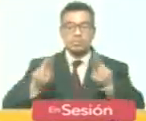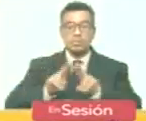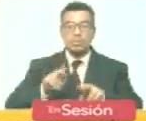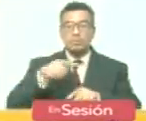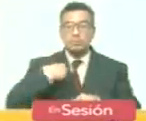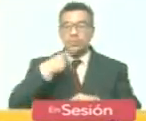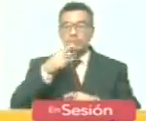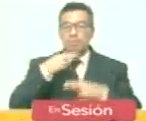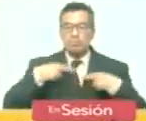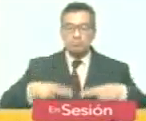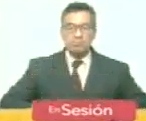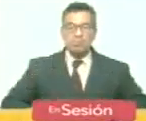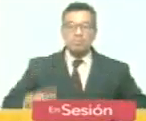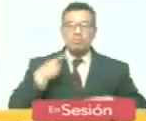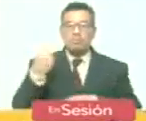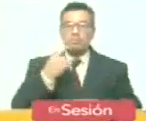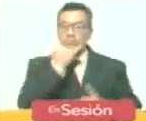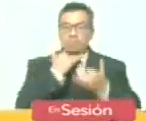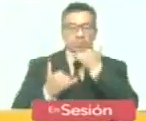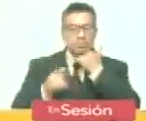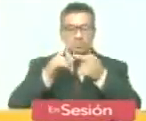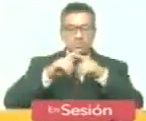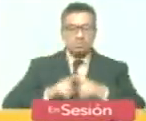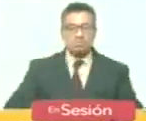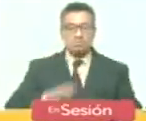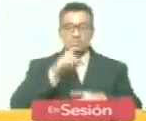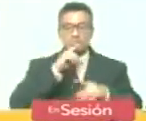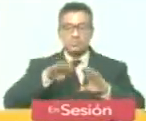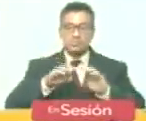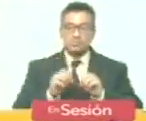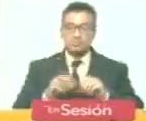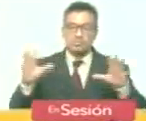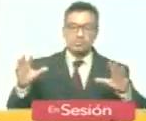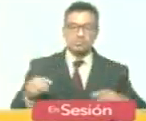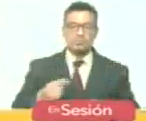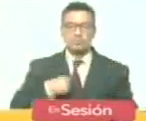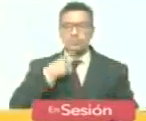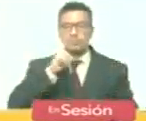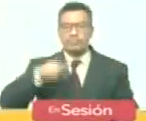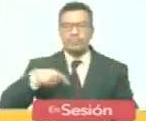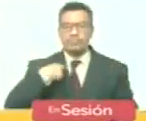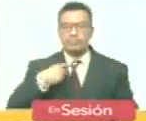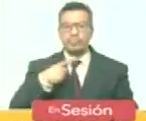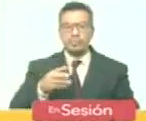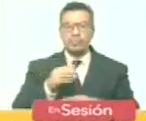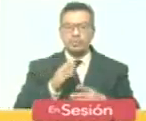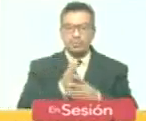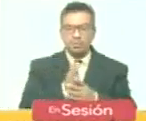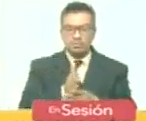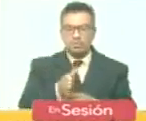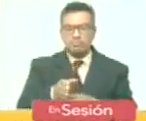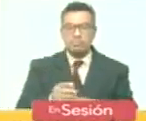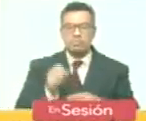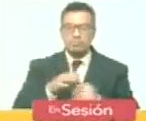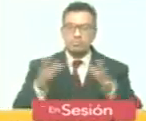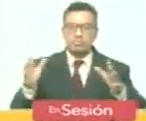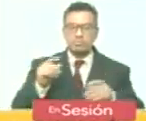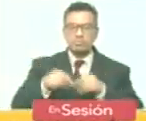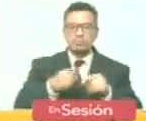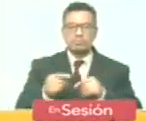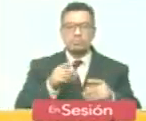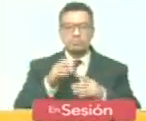la humanidad está a solo un error de cálculo de la aniquilación nuclear. Dice además: hemos corrido con una extraordinaria suerte, pero la suerte